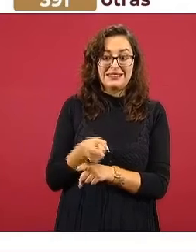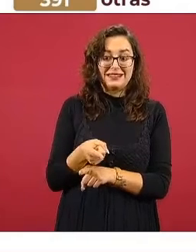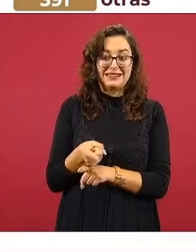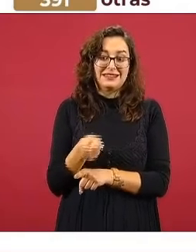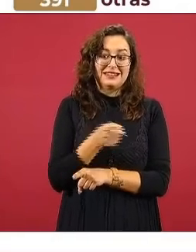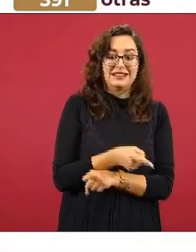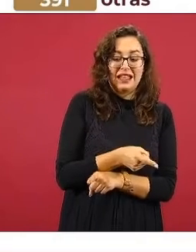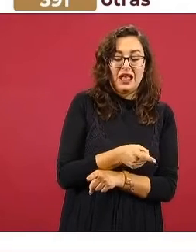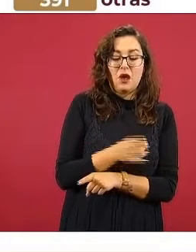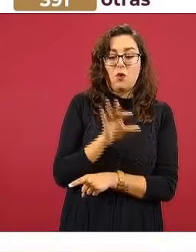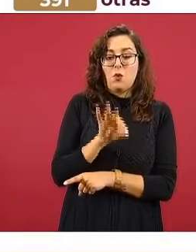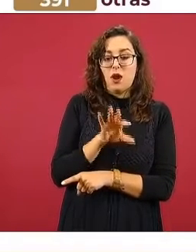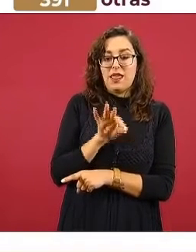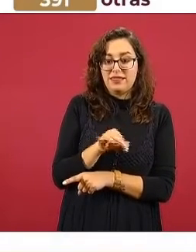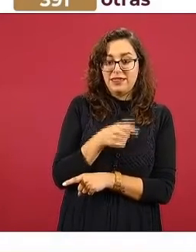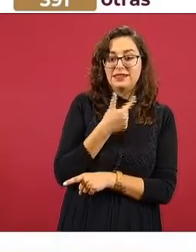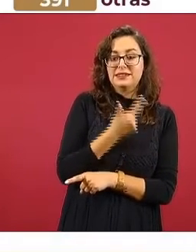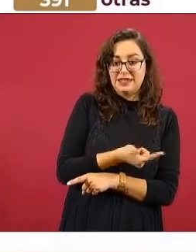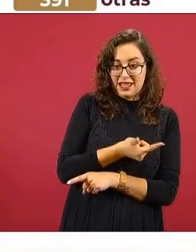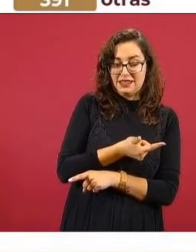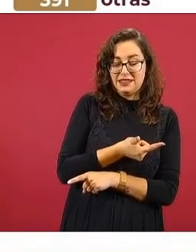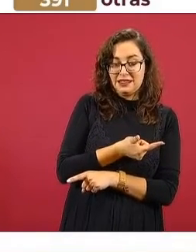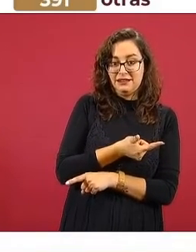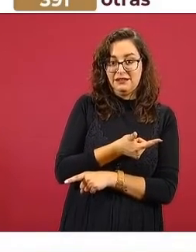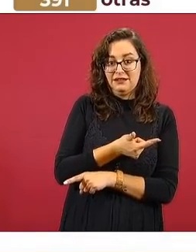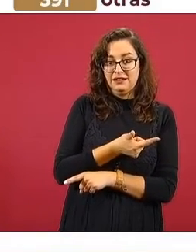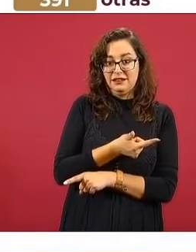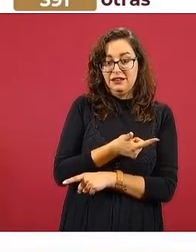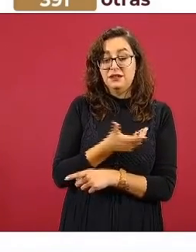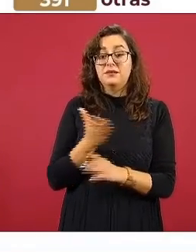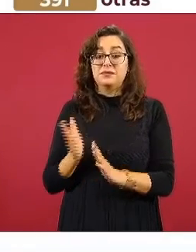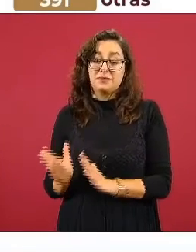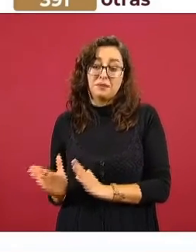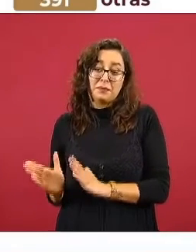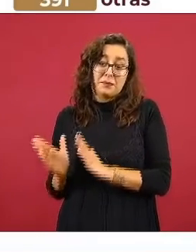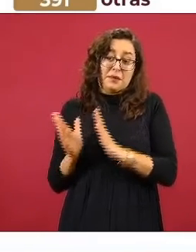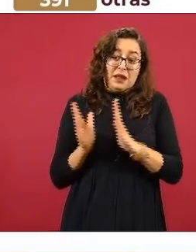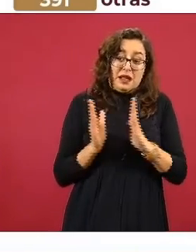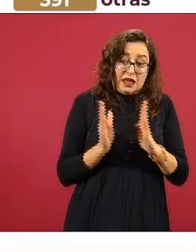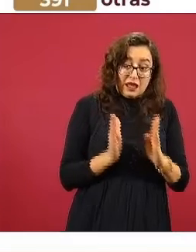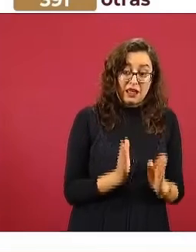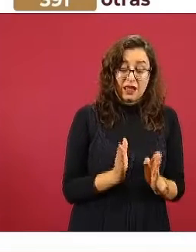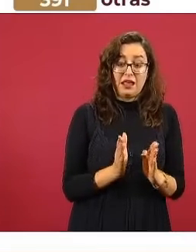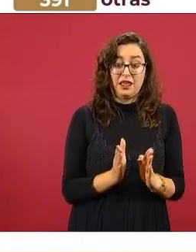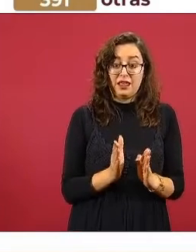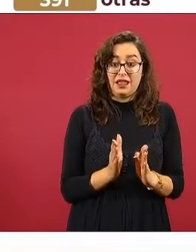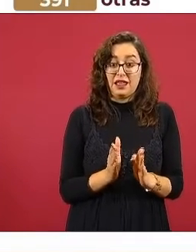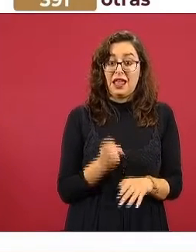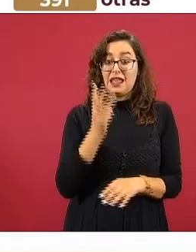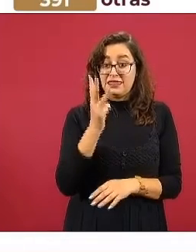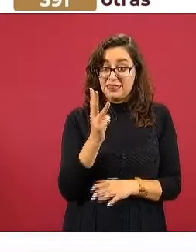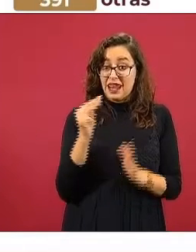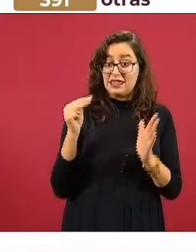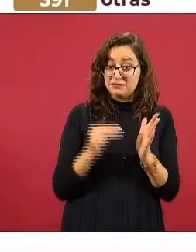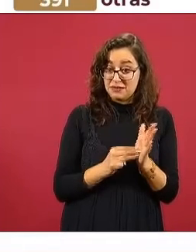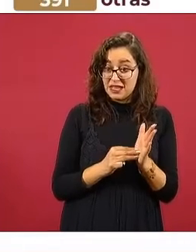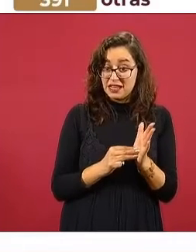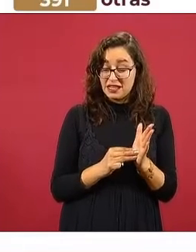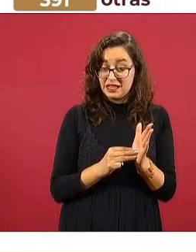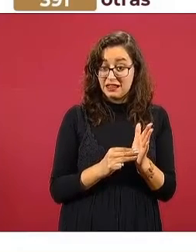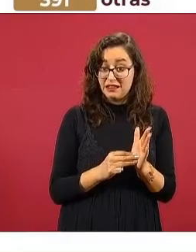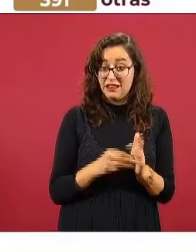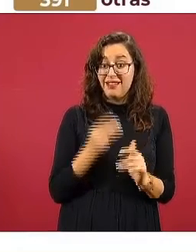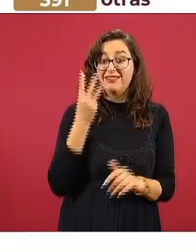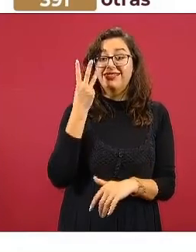semana 47, desde el domingo hasta el sábado. Y una cantidad todavía importante, más de 3.000 de ellas, iniciaron